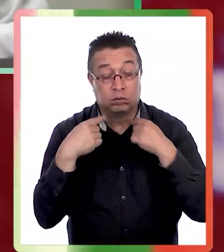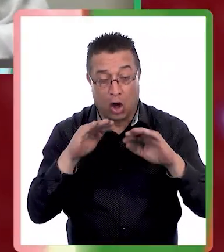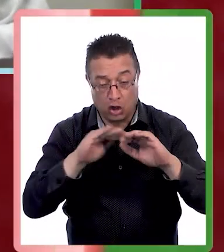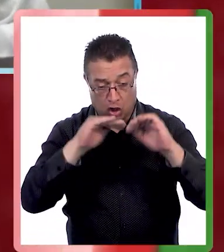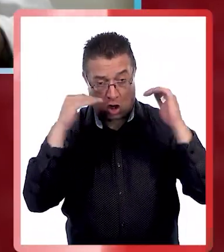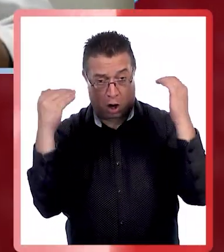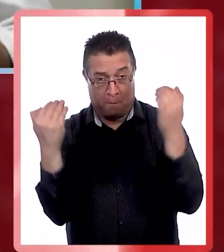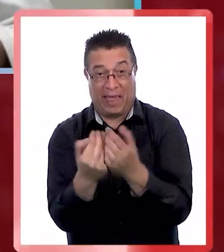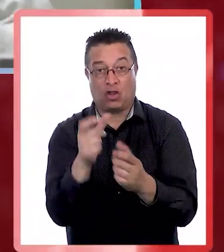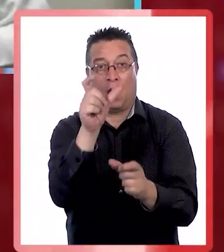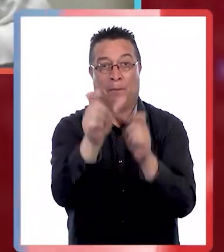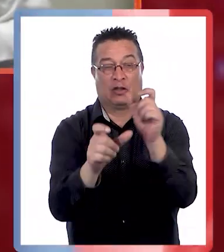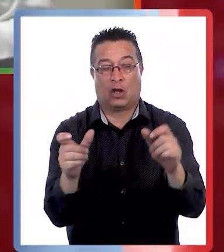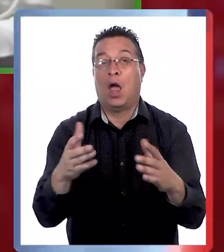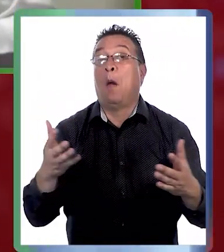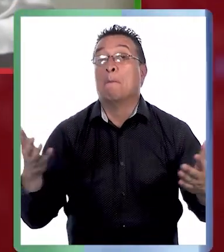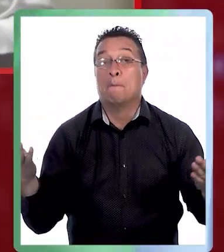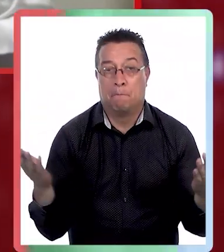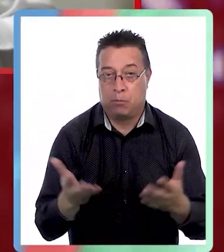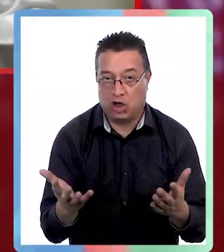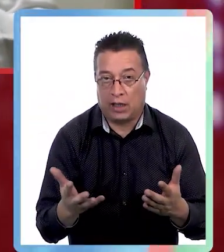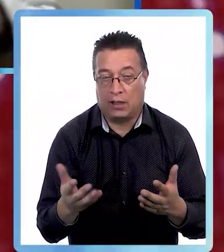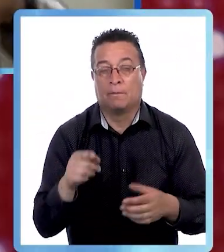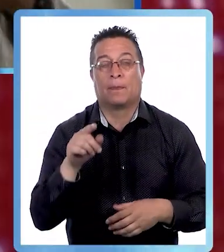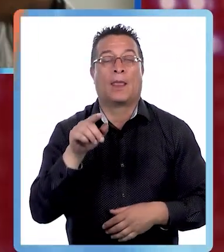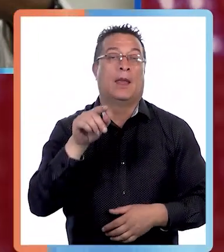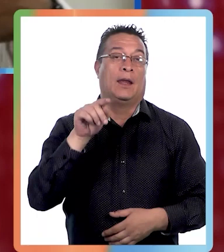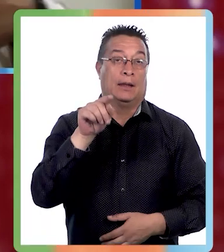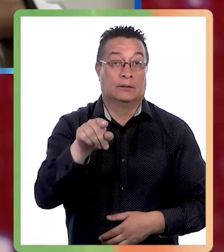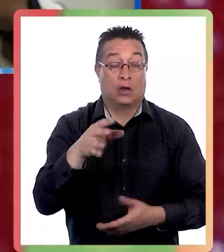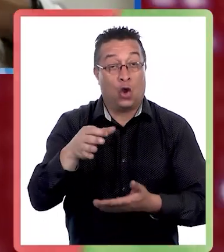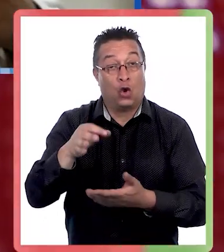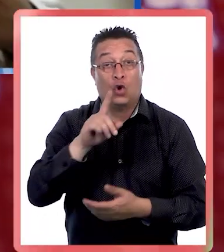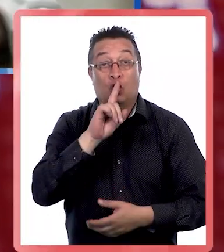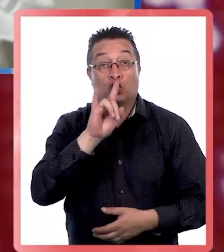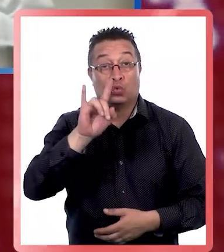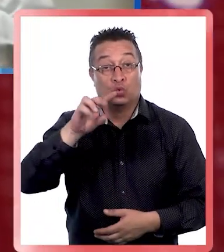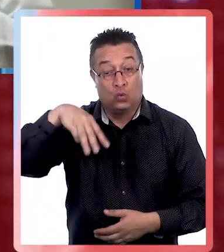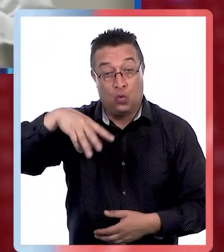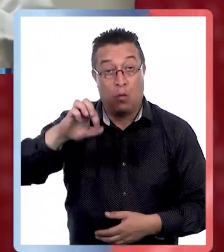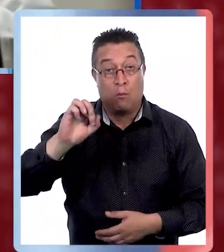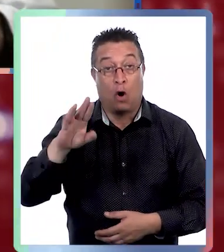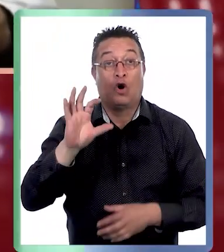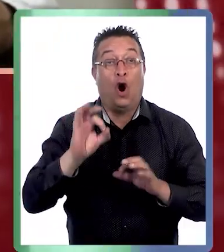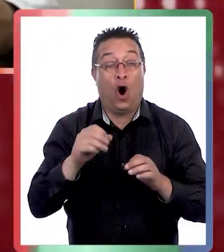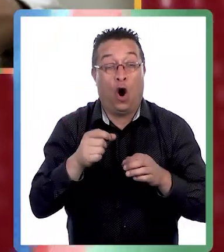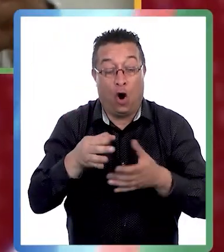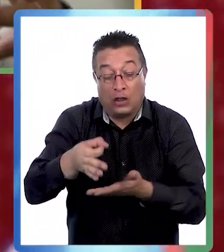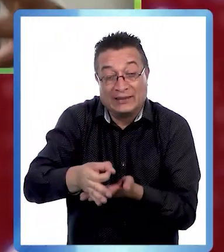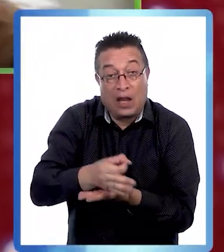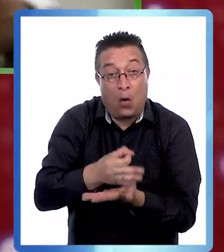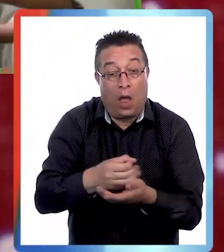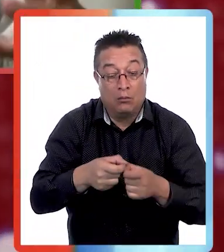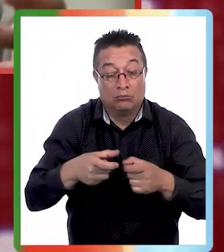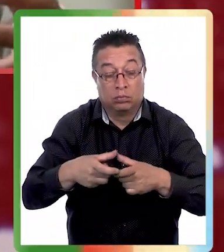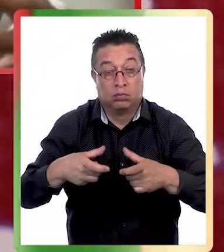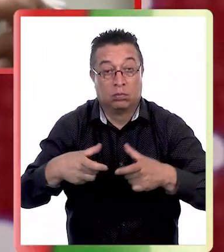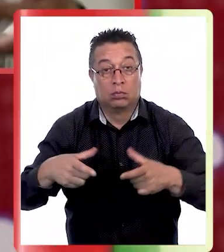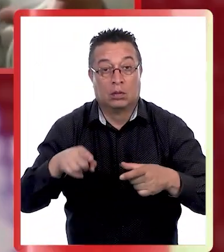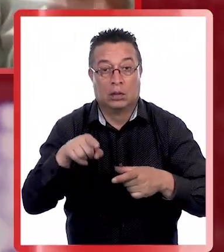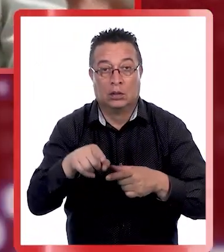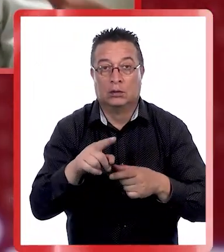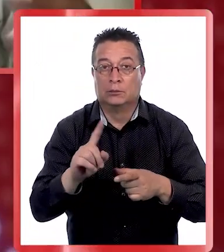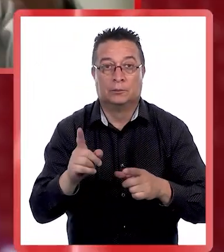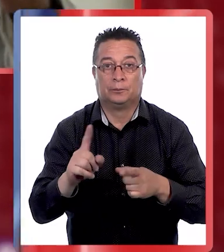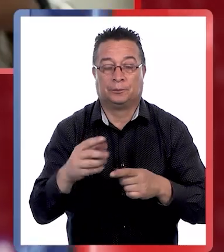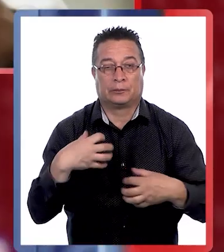de la persona. Y esto es porque, si bien el tumor mismo o el crecimiento celular puede afectar porque está creciendo en un lugar